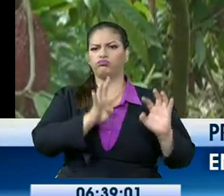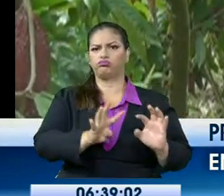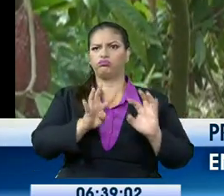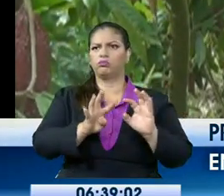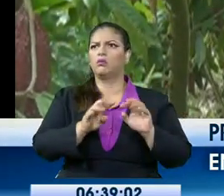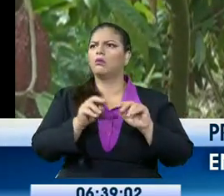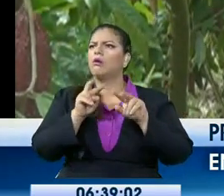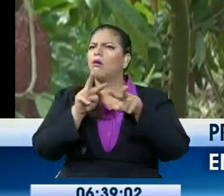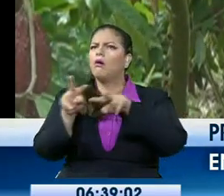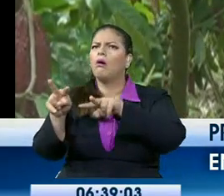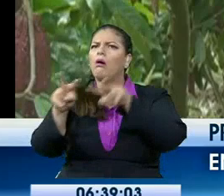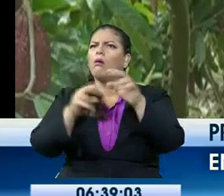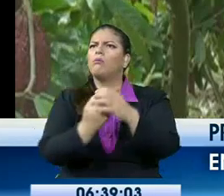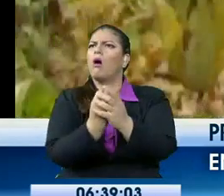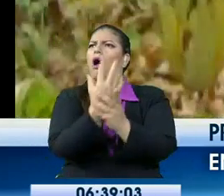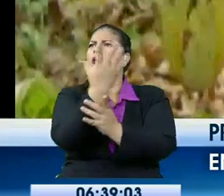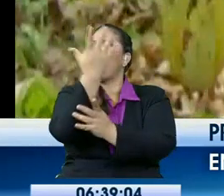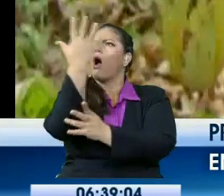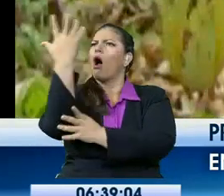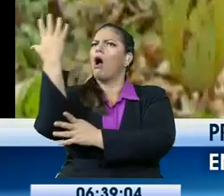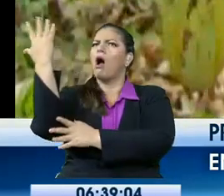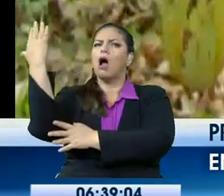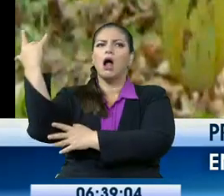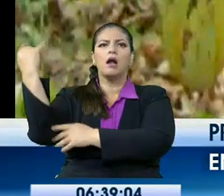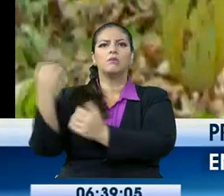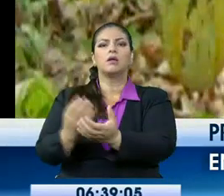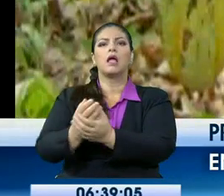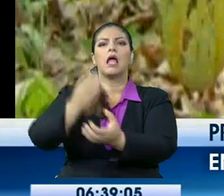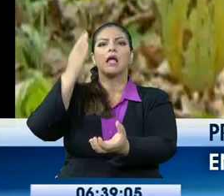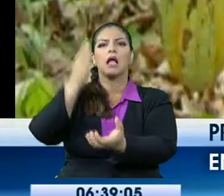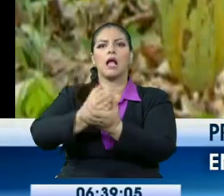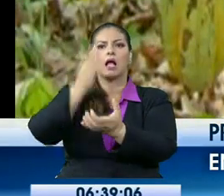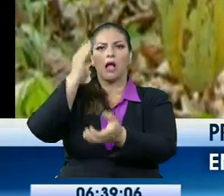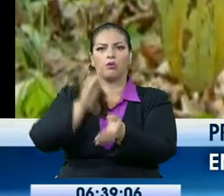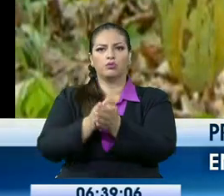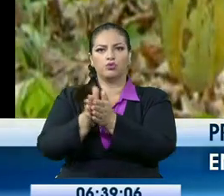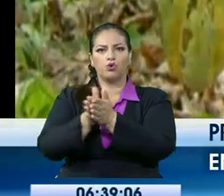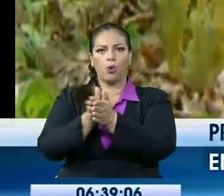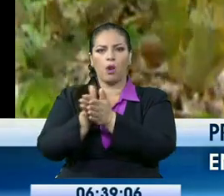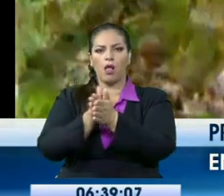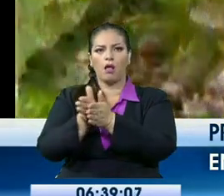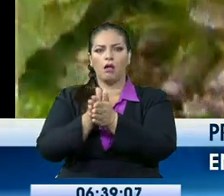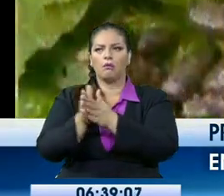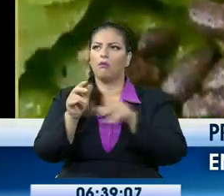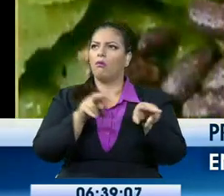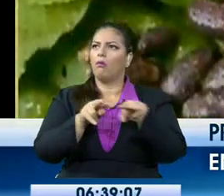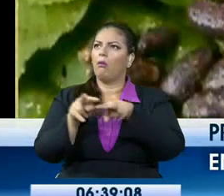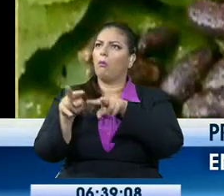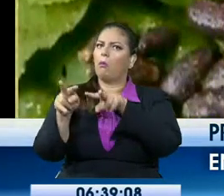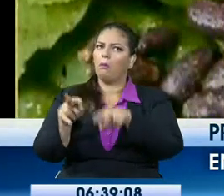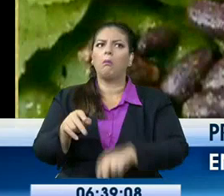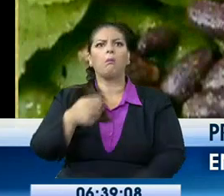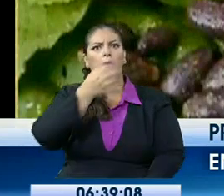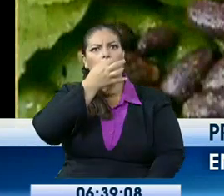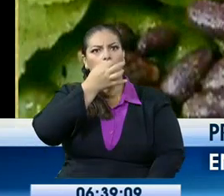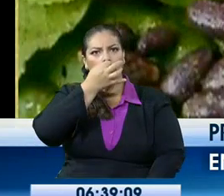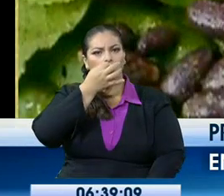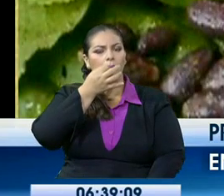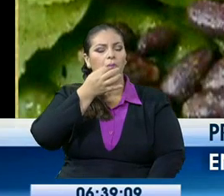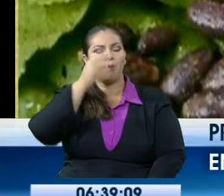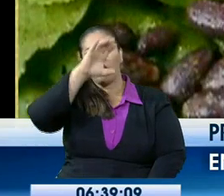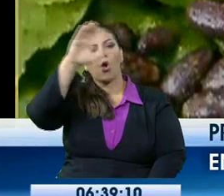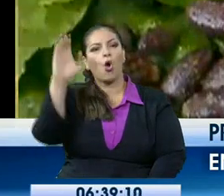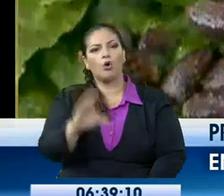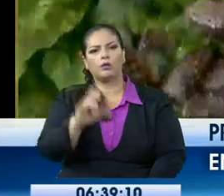de cacao que demostraban el conocimiento y la utilización que tenían en la región costera antes